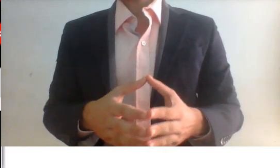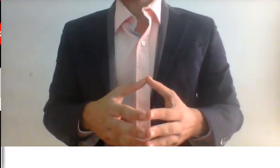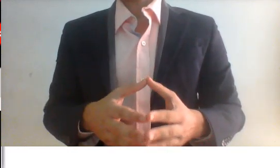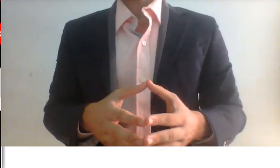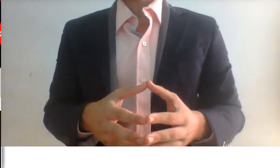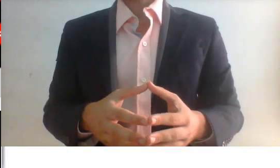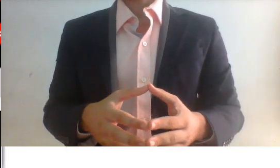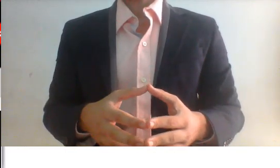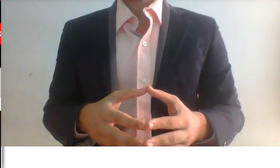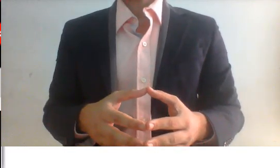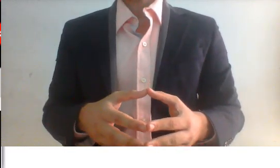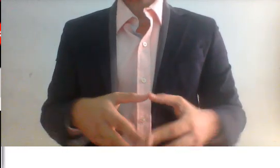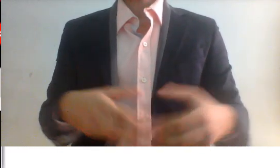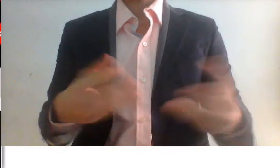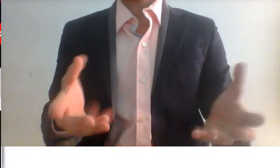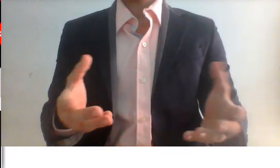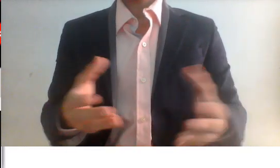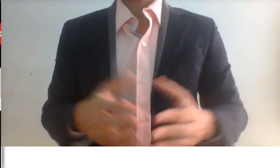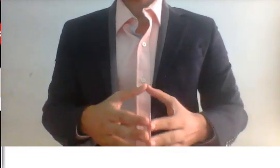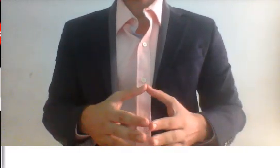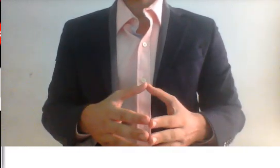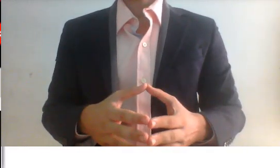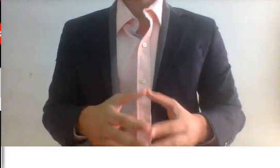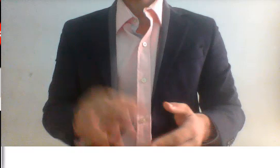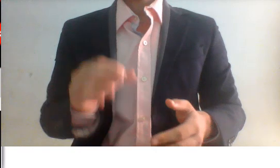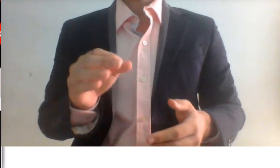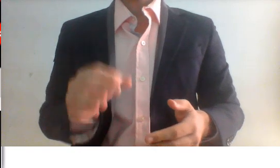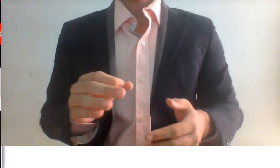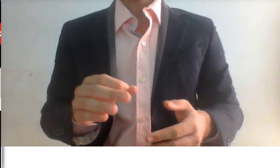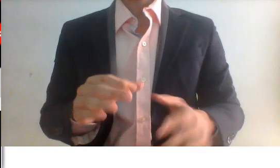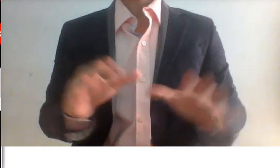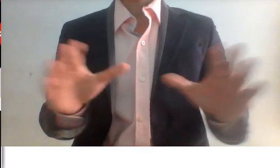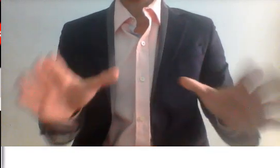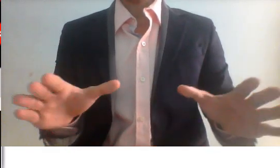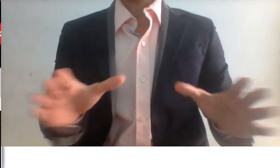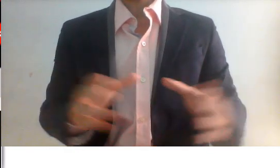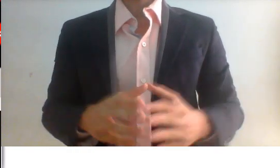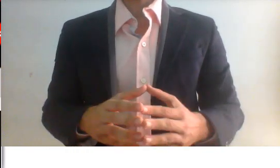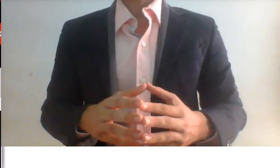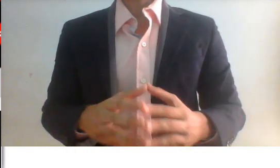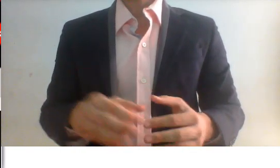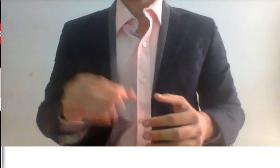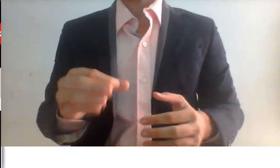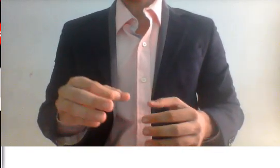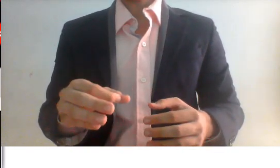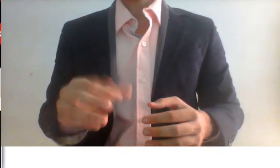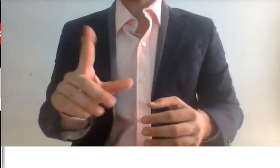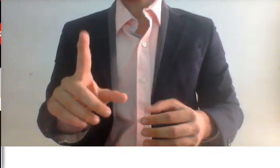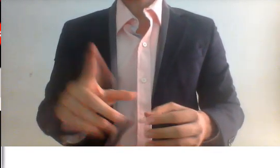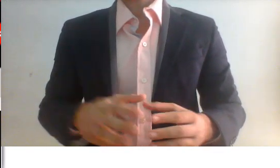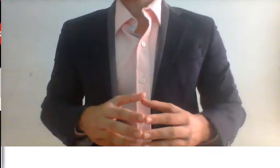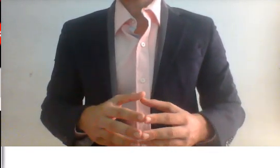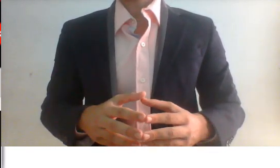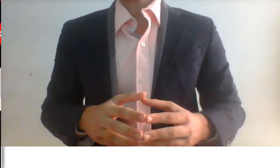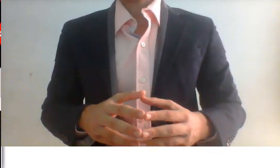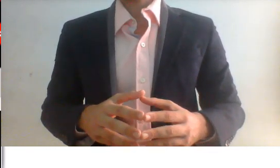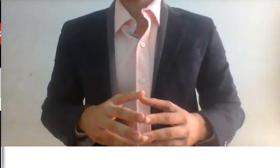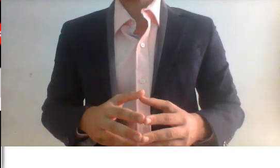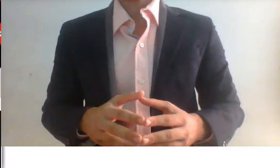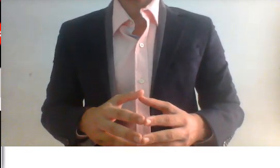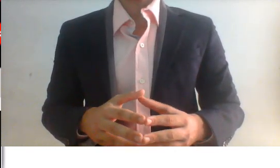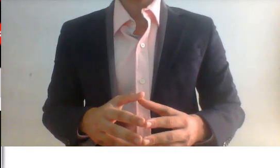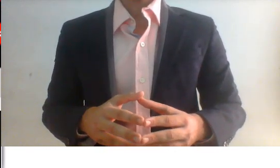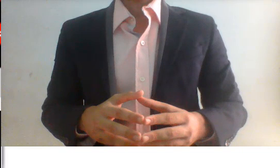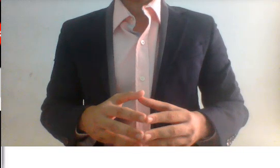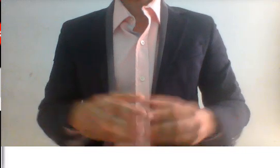la misma mañana se le preguntó qué empresa es la que hizo eso. El presidente prefirió quedarse callado porque recordemos también una cosa importante que yo ya había